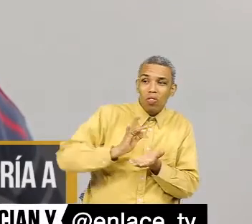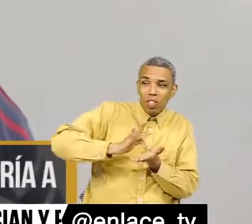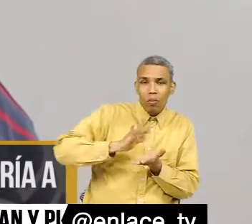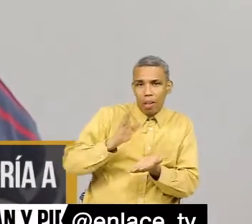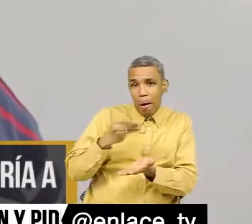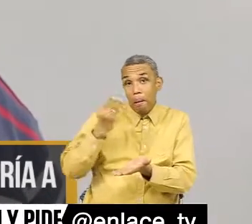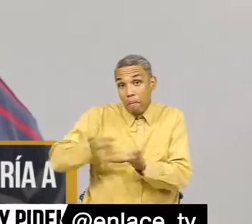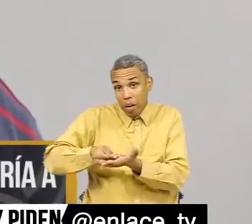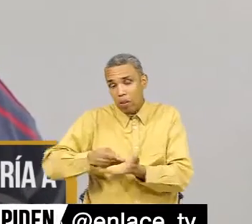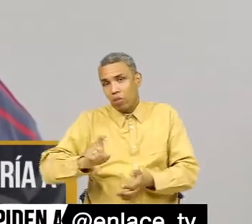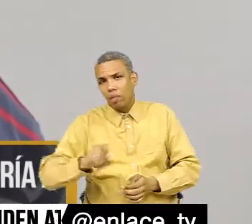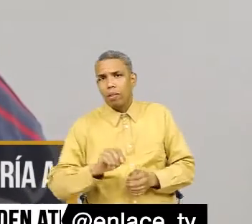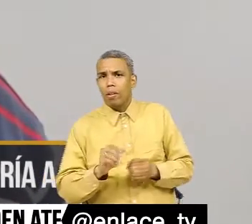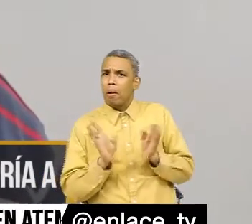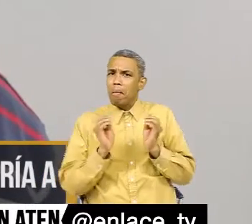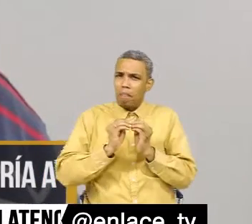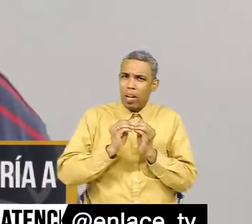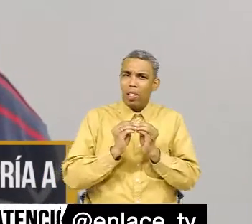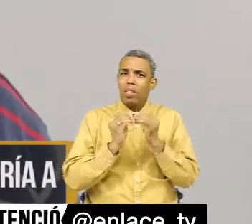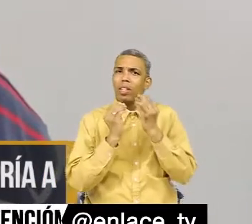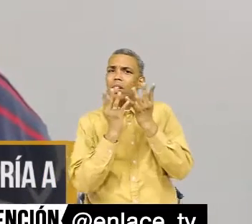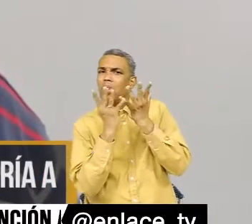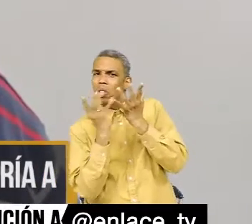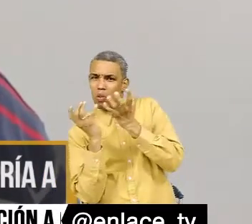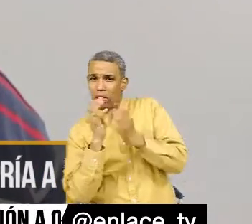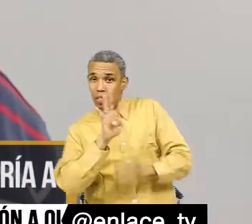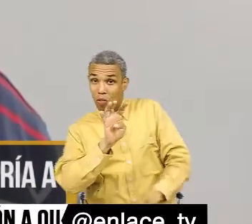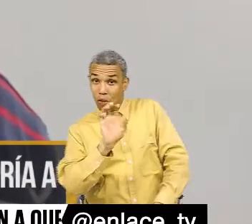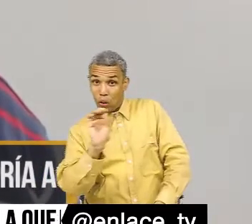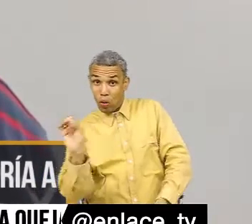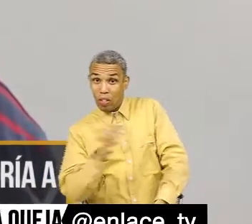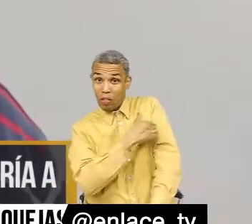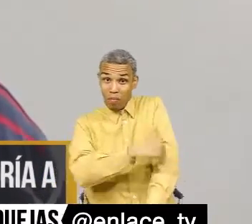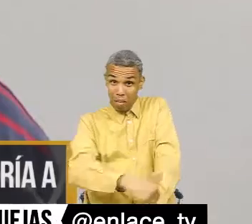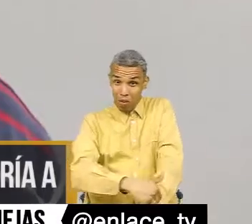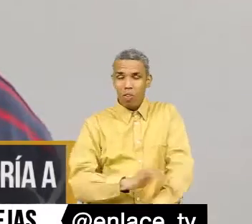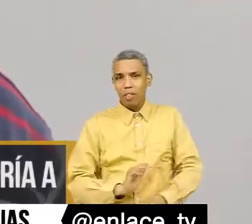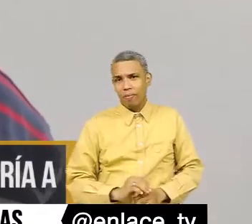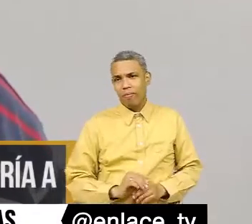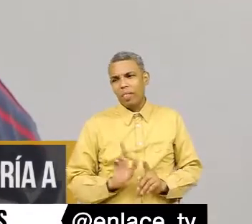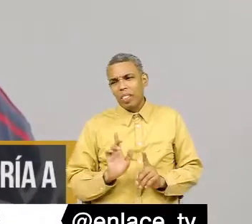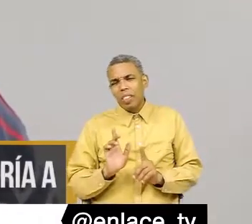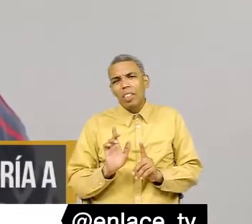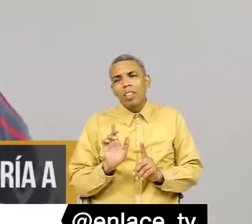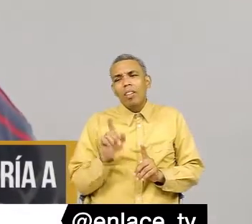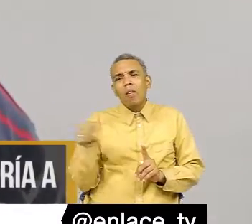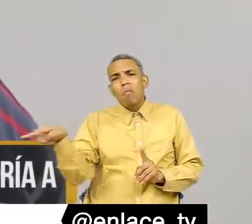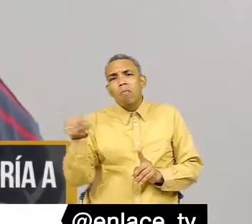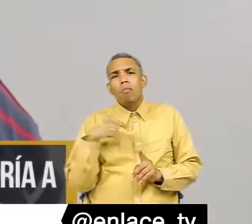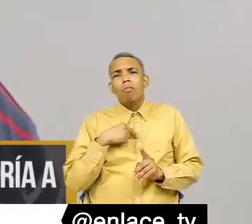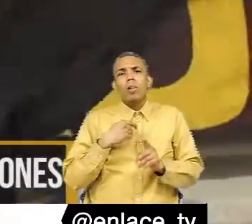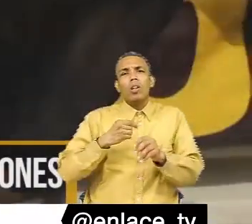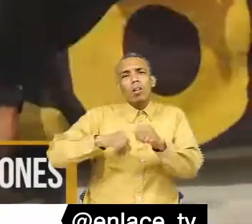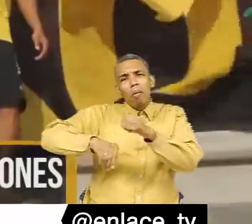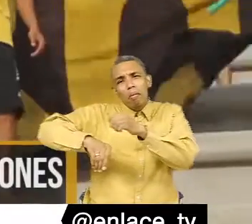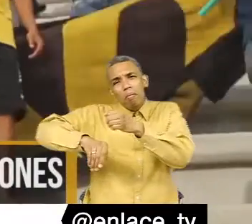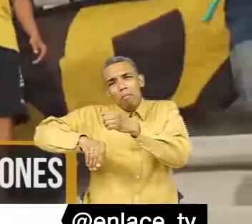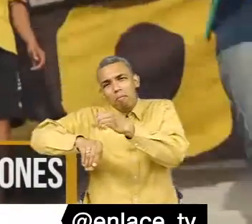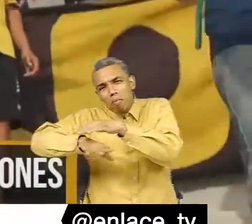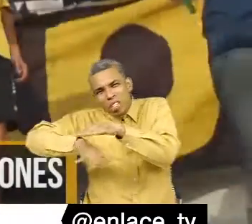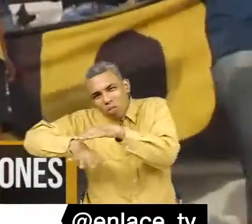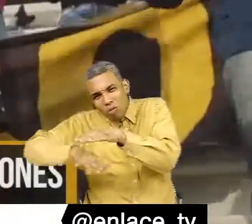y 900 millones más o menos que estamos gastando en este año en las divisiones menores, que son 15, sus 17 y sus 20. No dejó